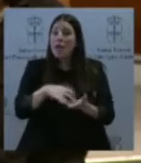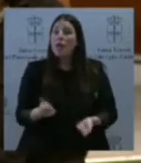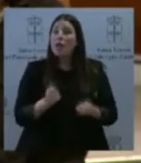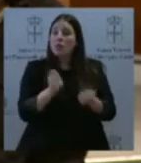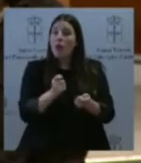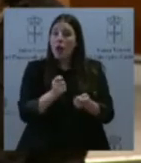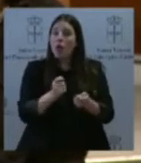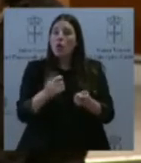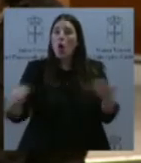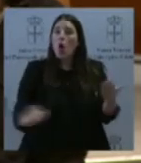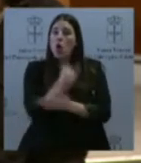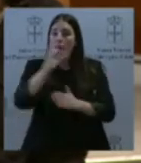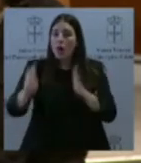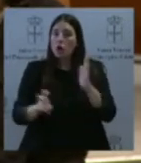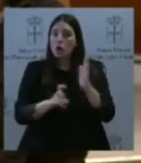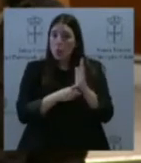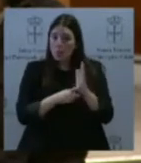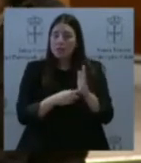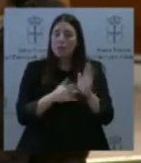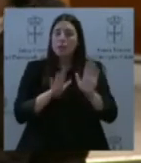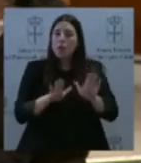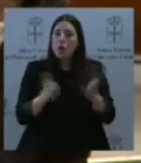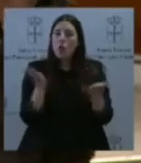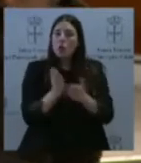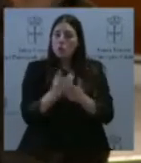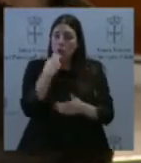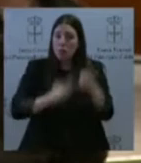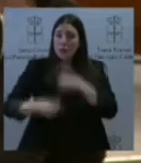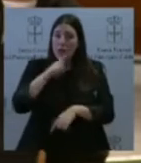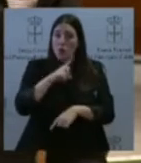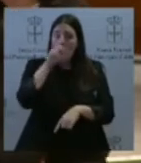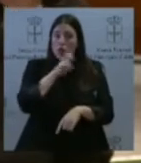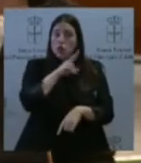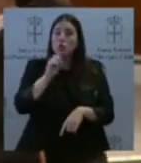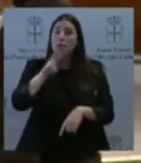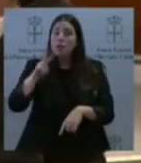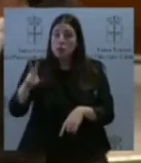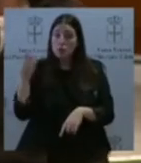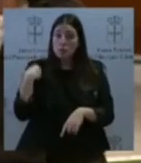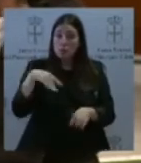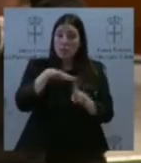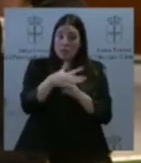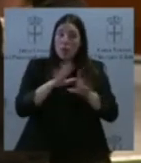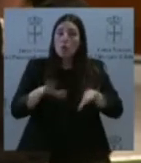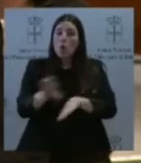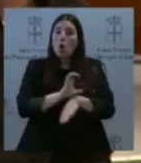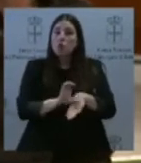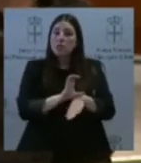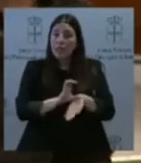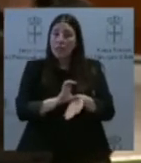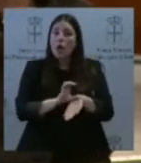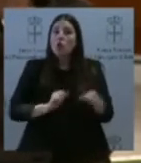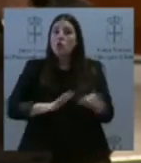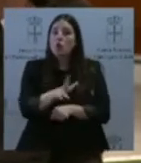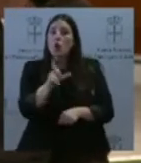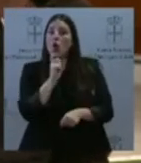curso pasado, durante el año 22, exactamente la misma situación y la consejería cubrió las necesidades del colegio con una jornada completa, que